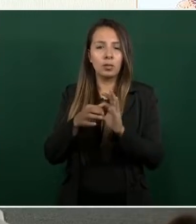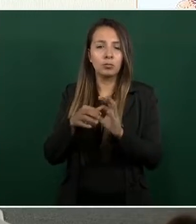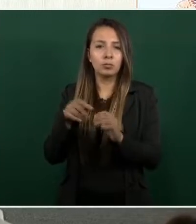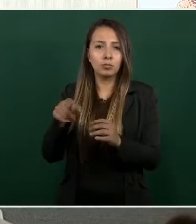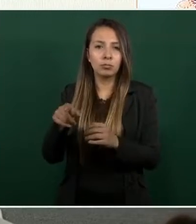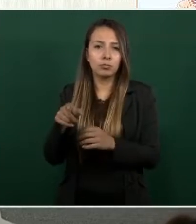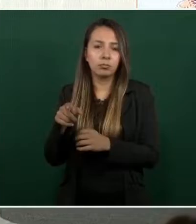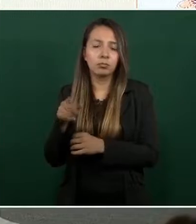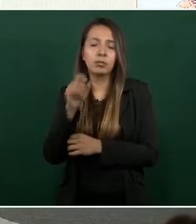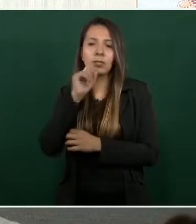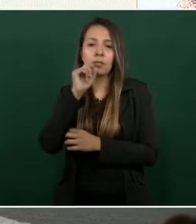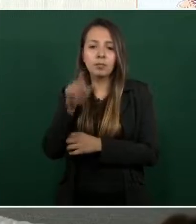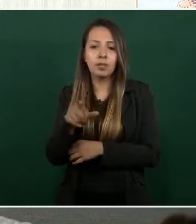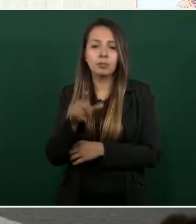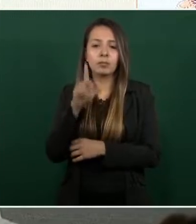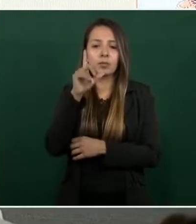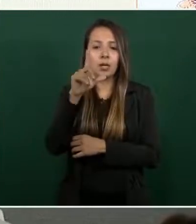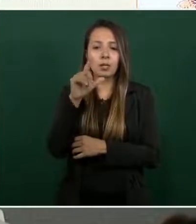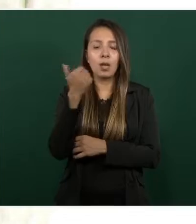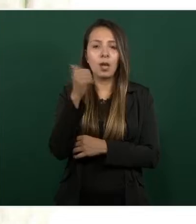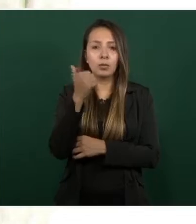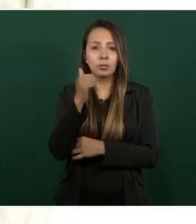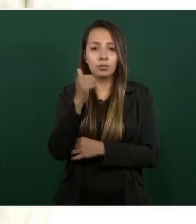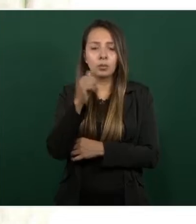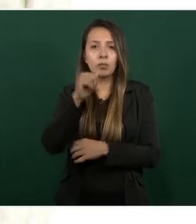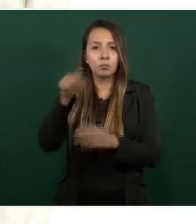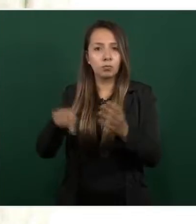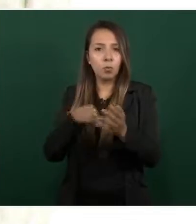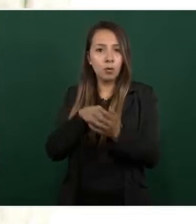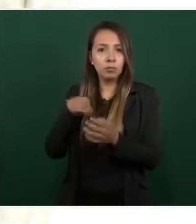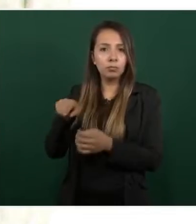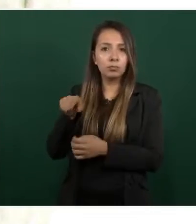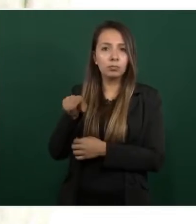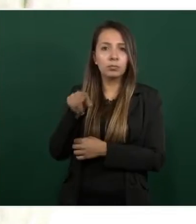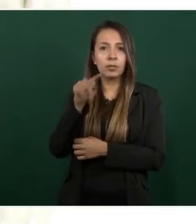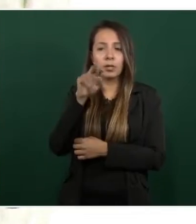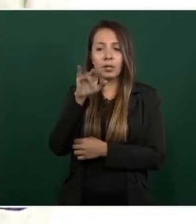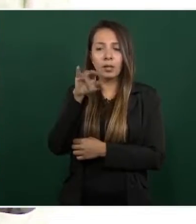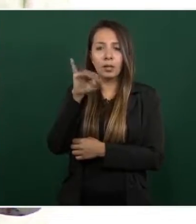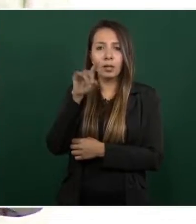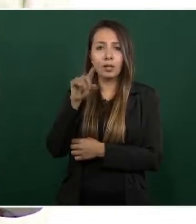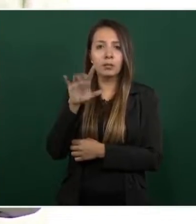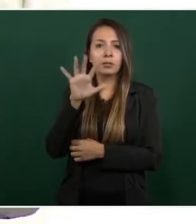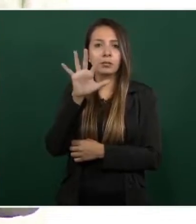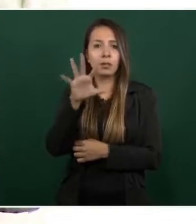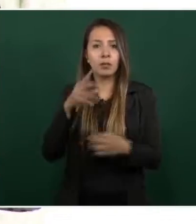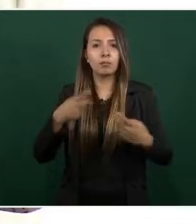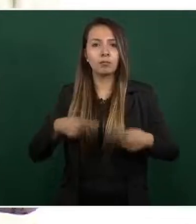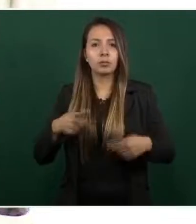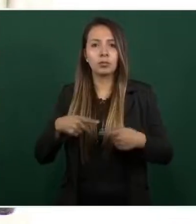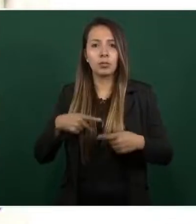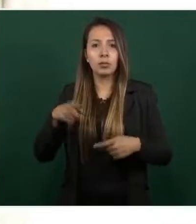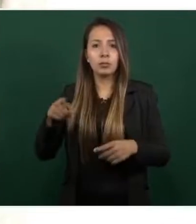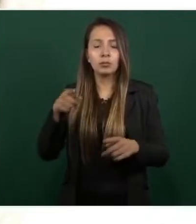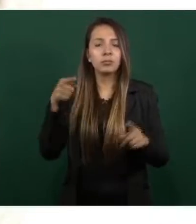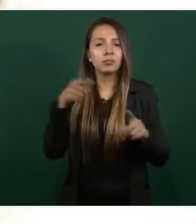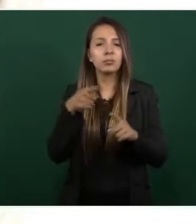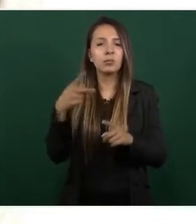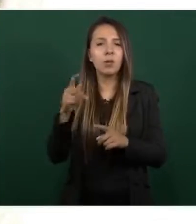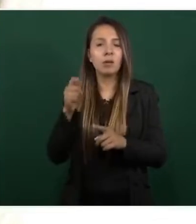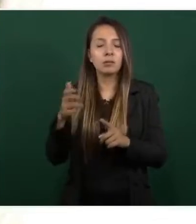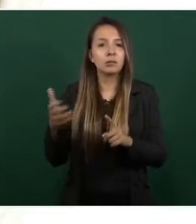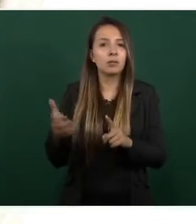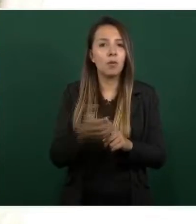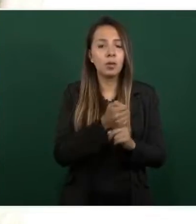agosto también en barrio de la Soledad, 5 personas, 5 delincuentes, era una banda dedicada al secuestro y al